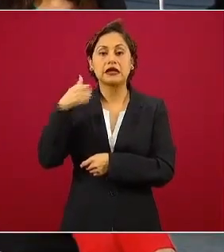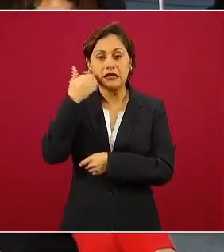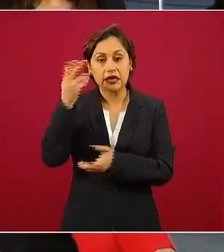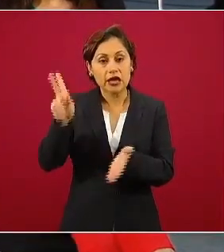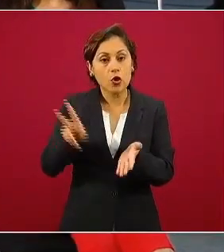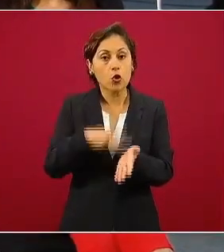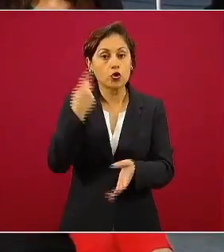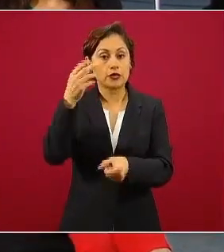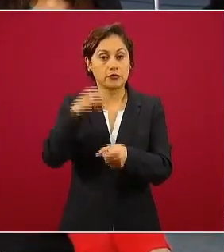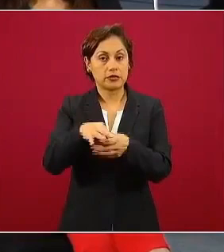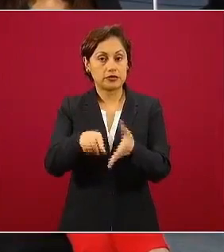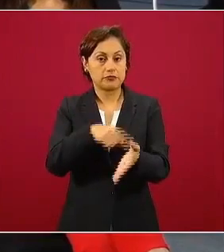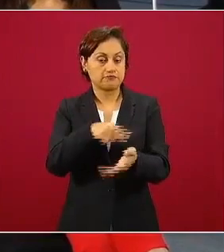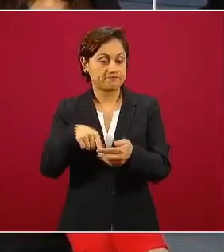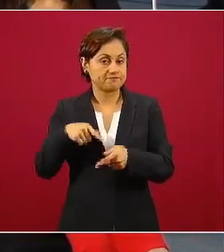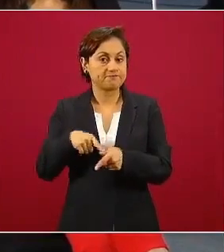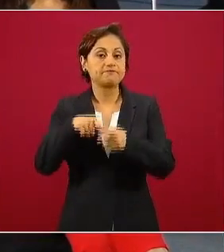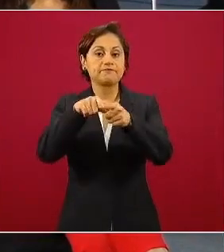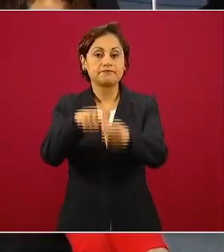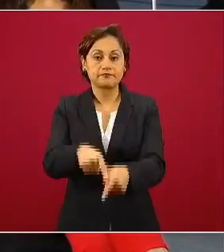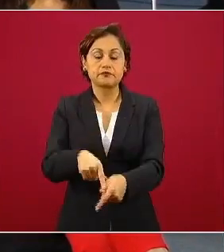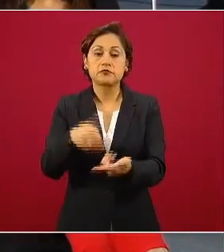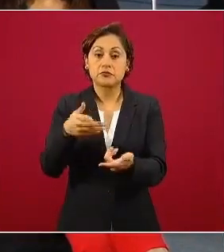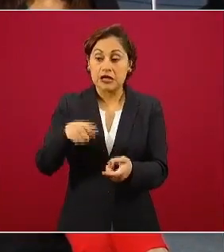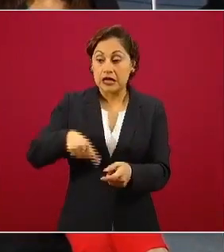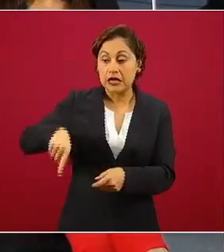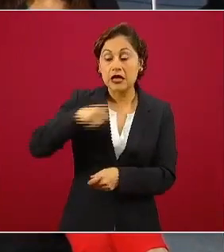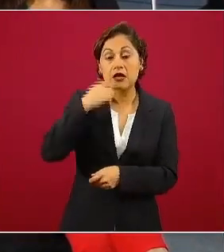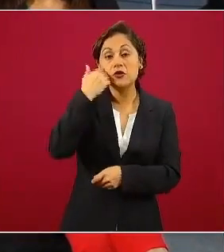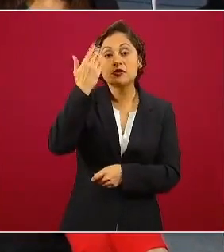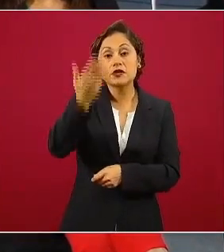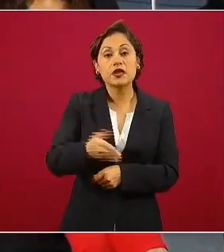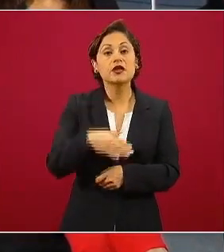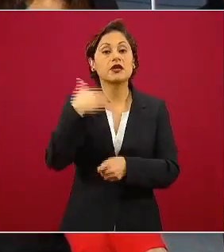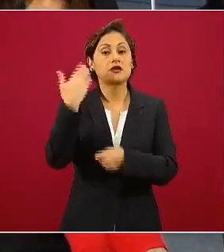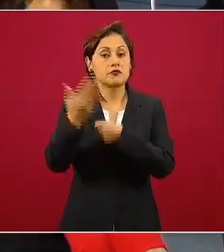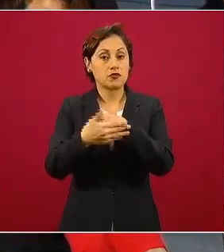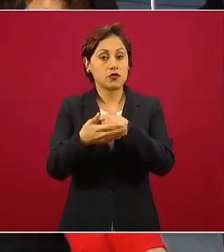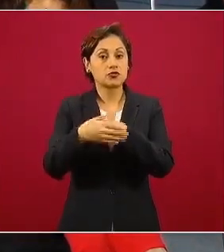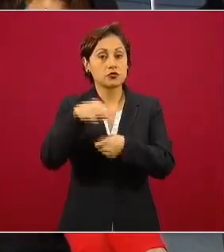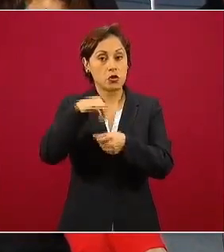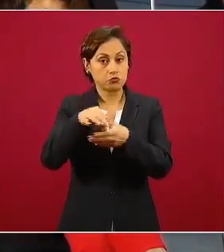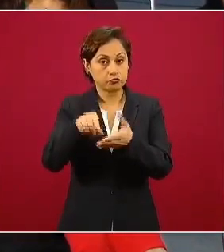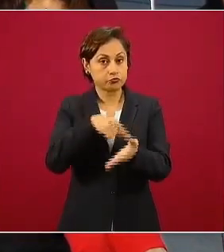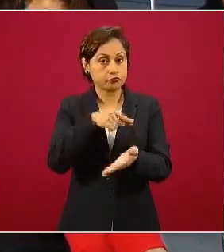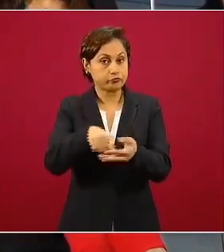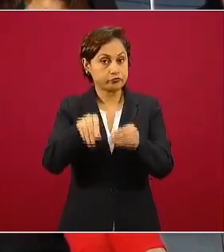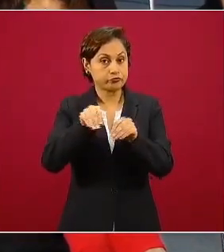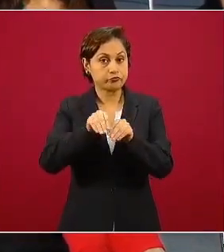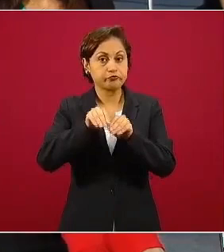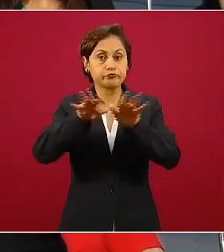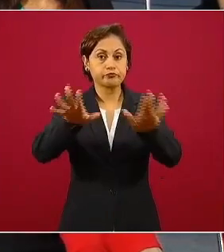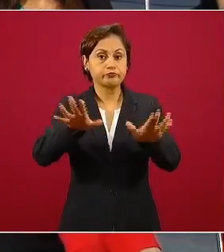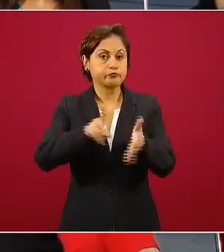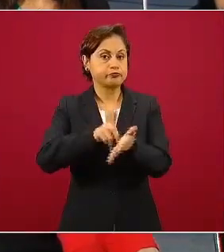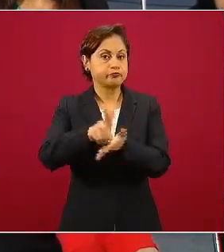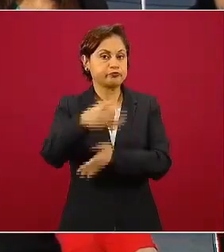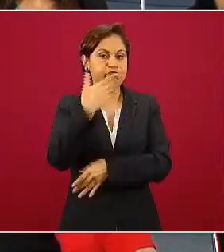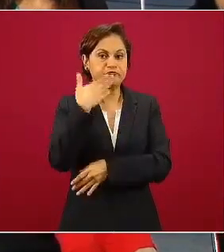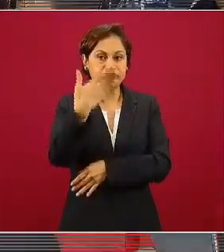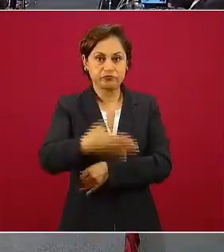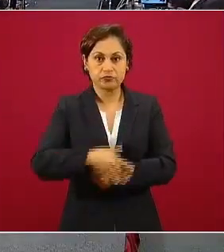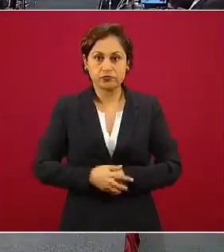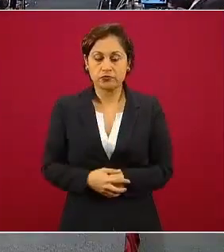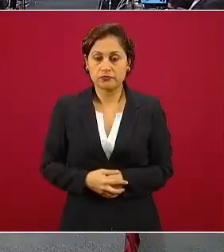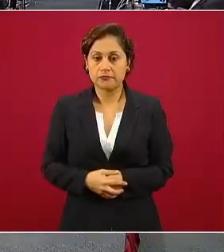la garantía de que haya votaciones libres y que todo sea pues derecho, ¿no? Nada